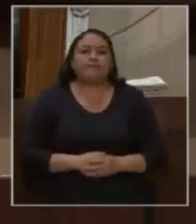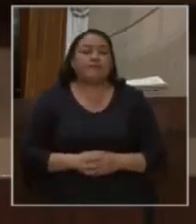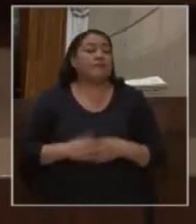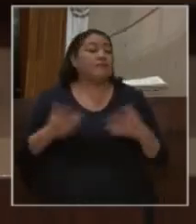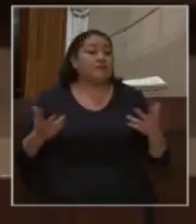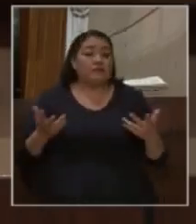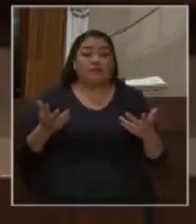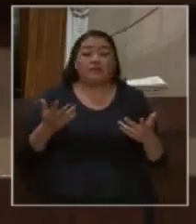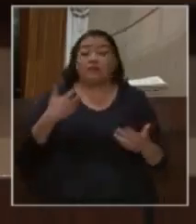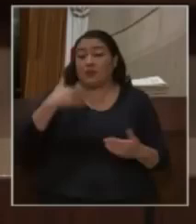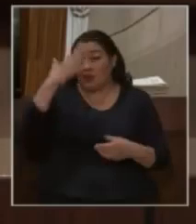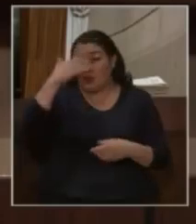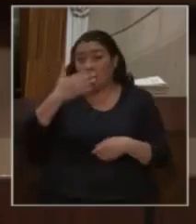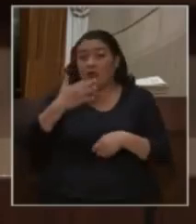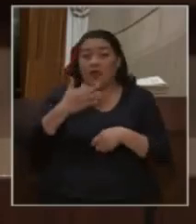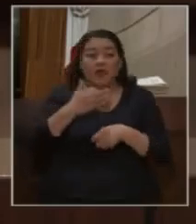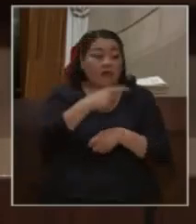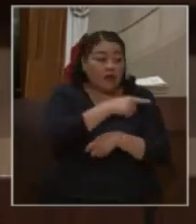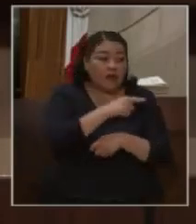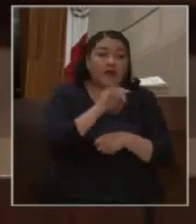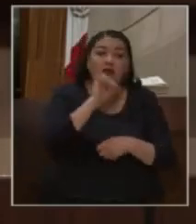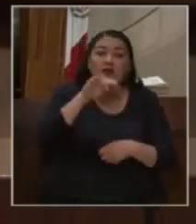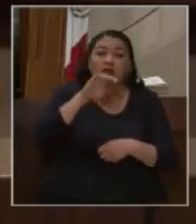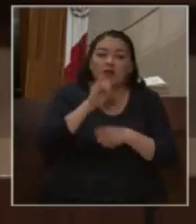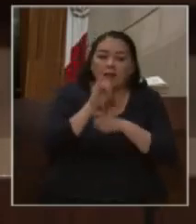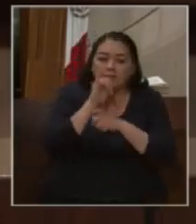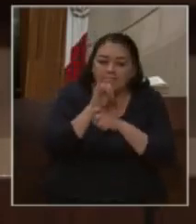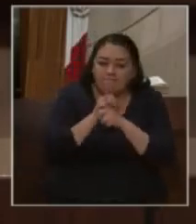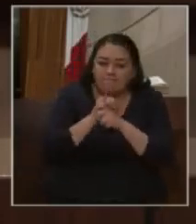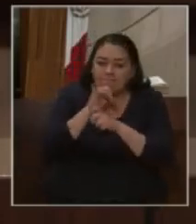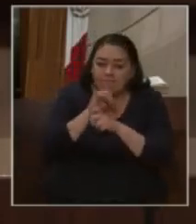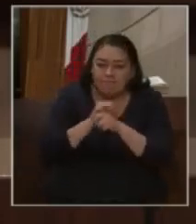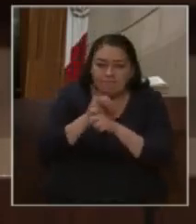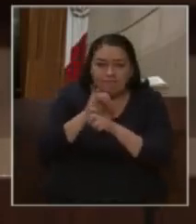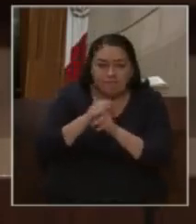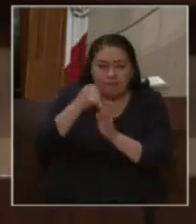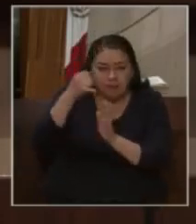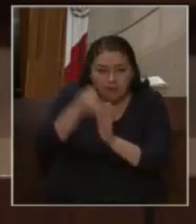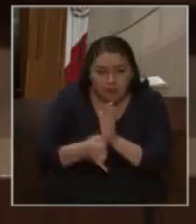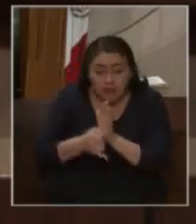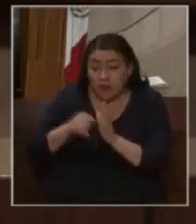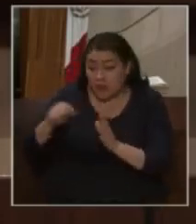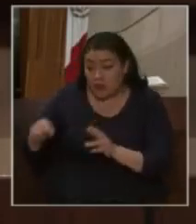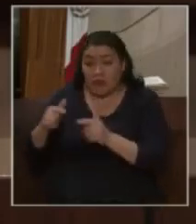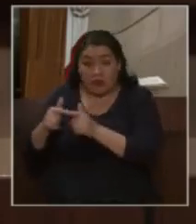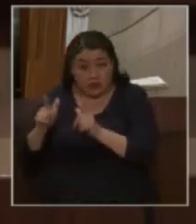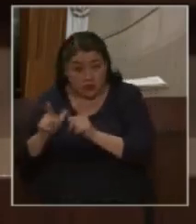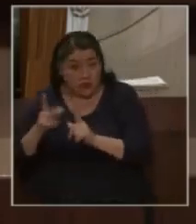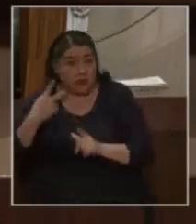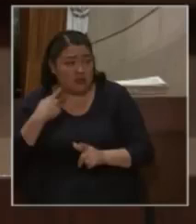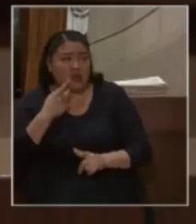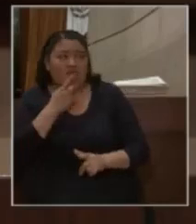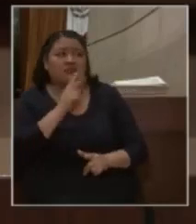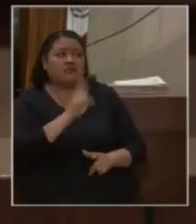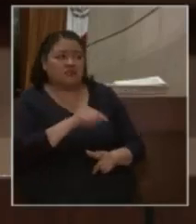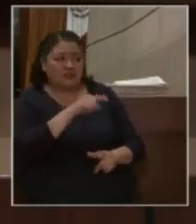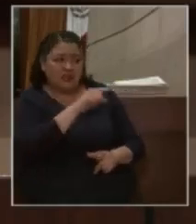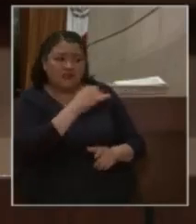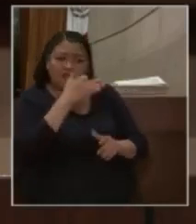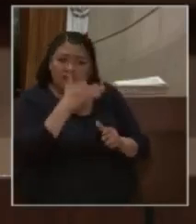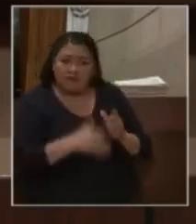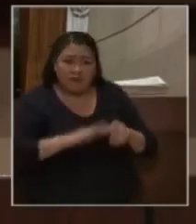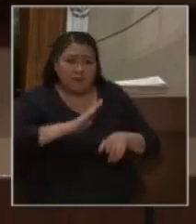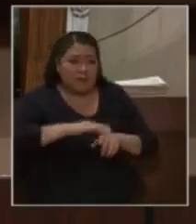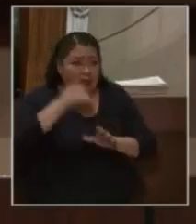caso, la falta de exhaustividad que hace valer Morena estriba en que la autoridad, no obstante